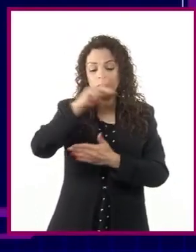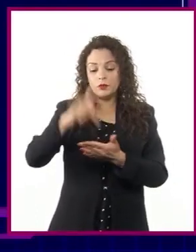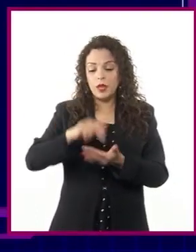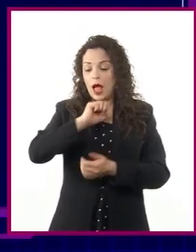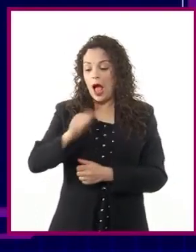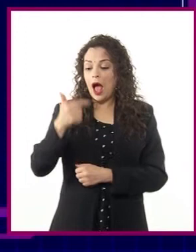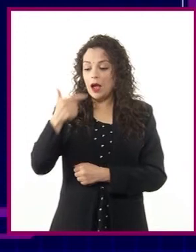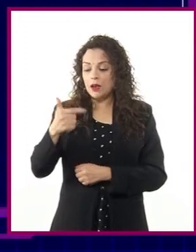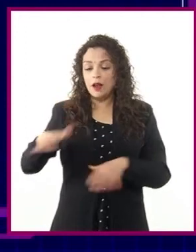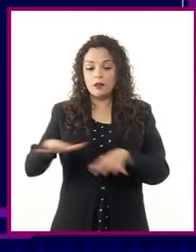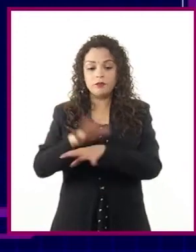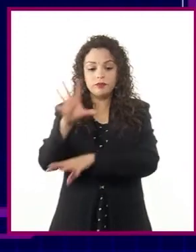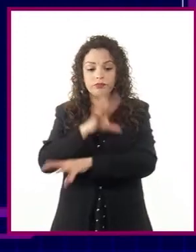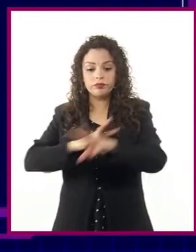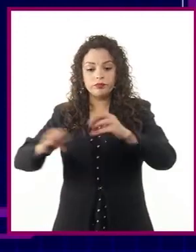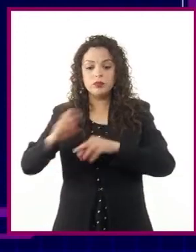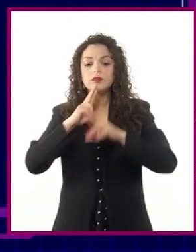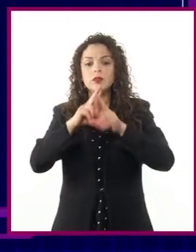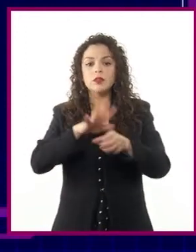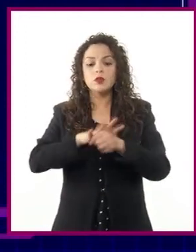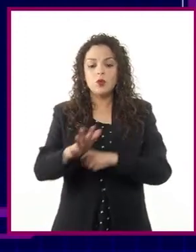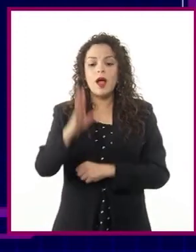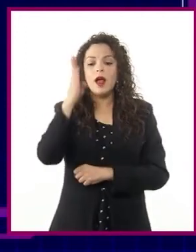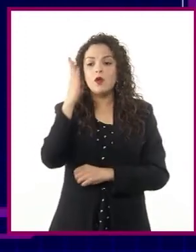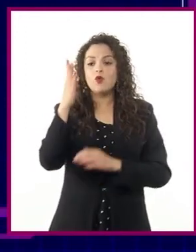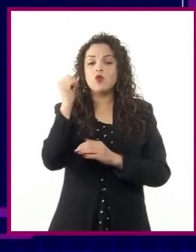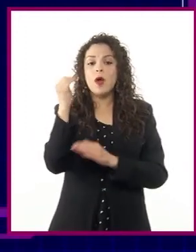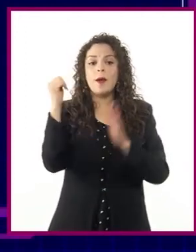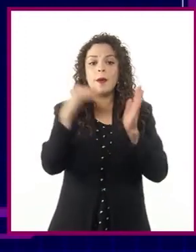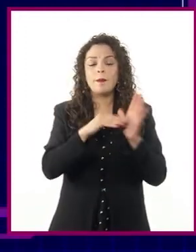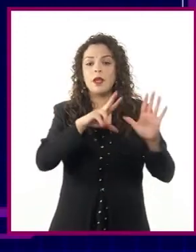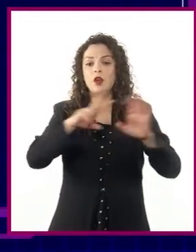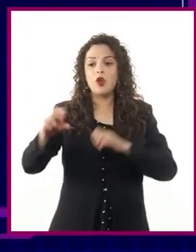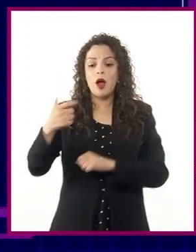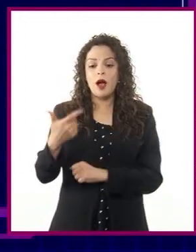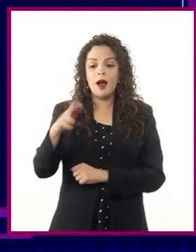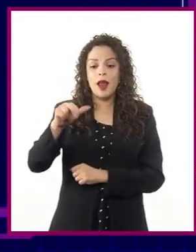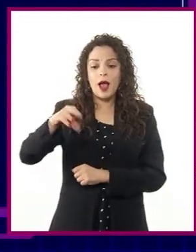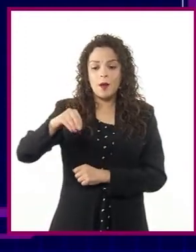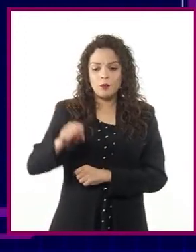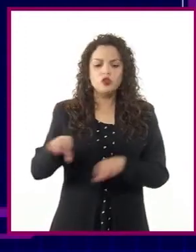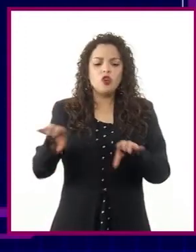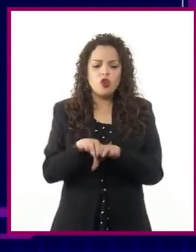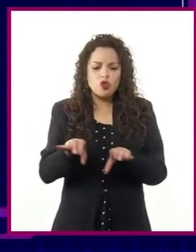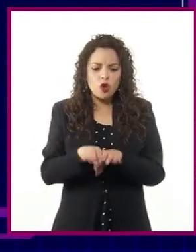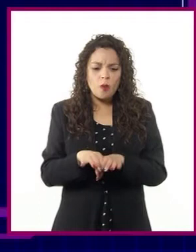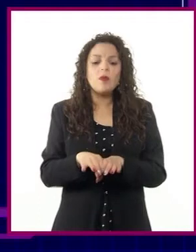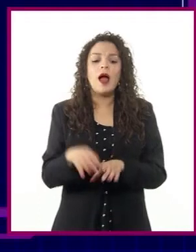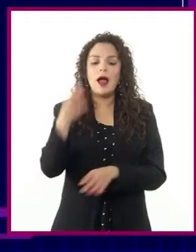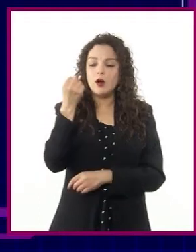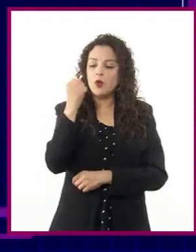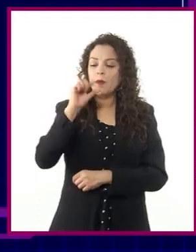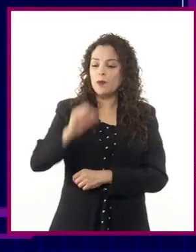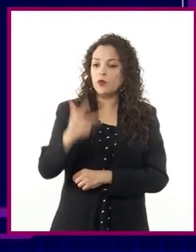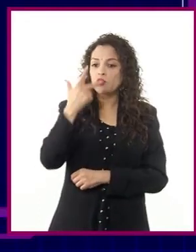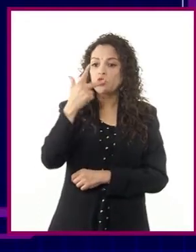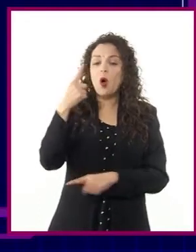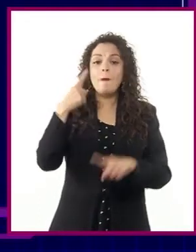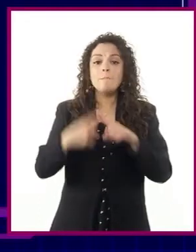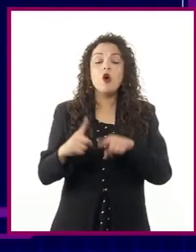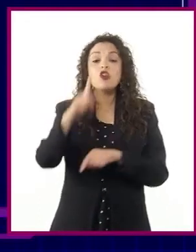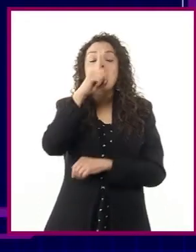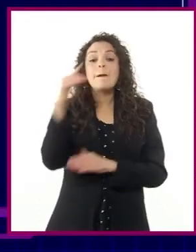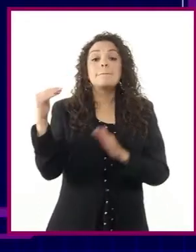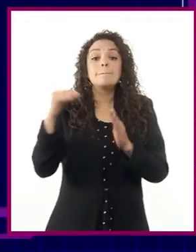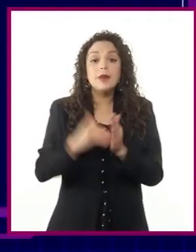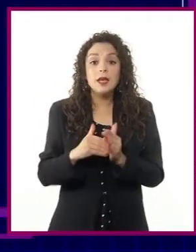es 9.800 gramos. ¿Cómo se hizo? Multiplicando 9.8 por 1000, ya que los gramos